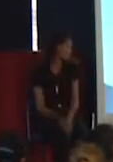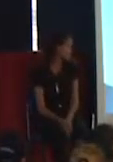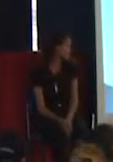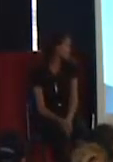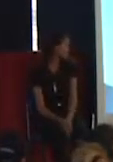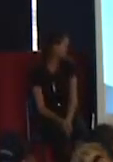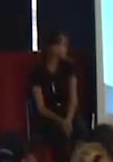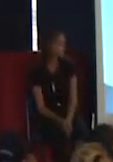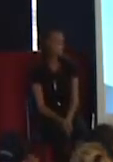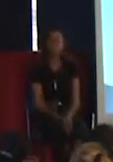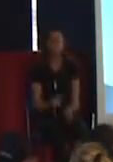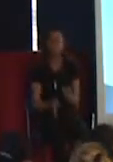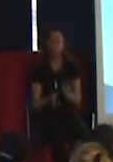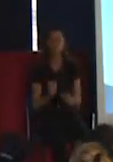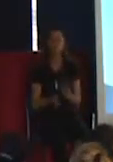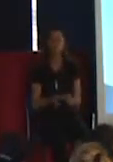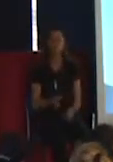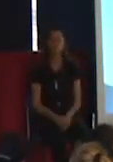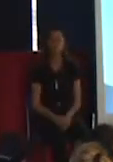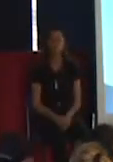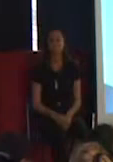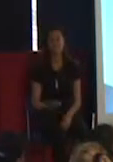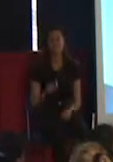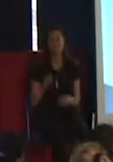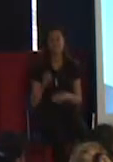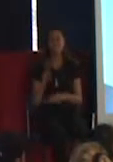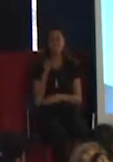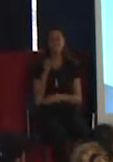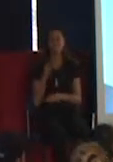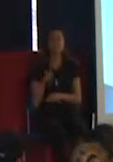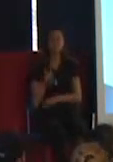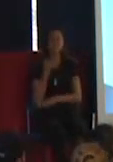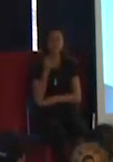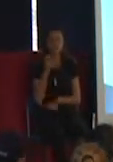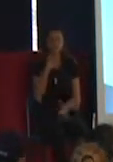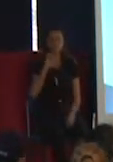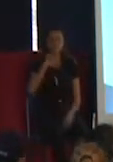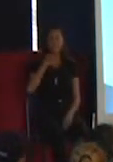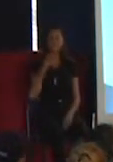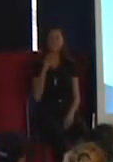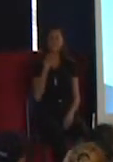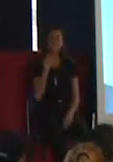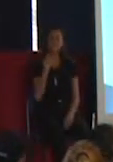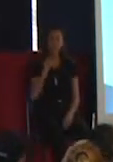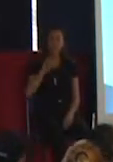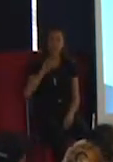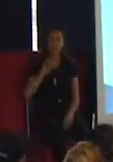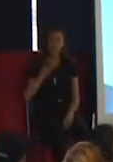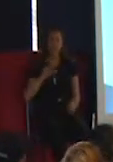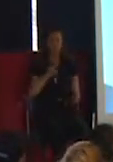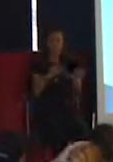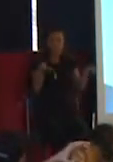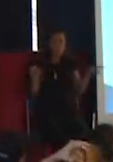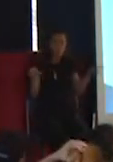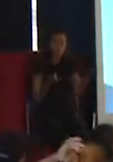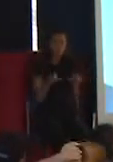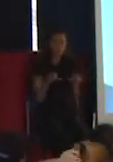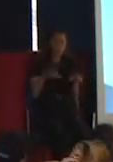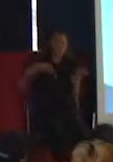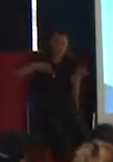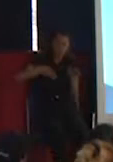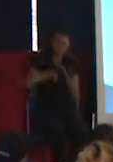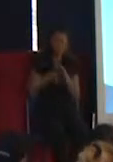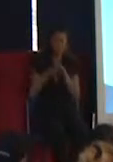vivienda, esas licencias deben ir acorde, ¿sí? Con el tema de personas con